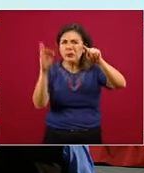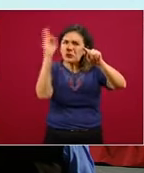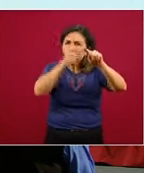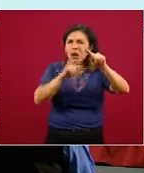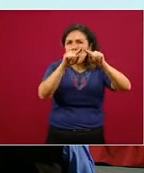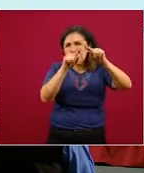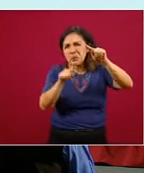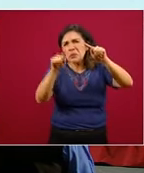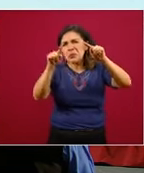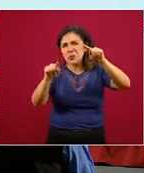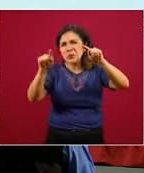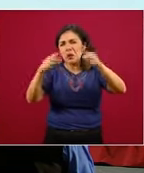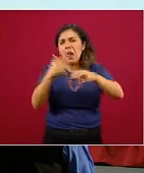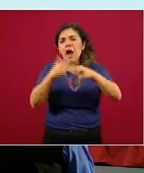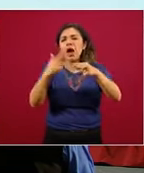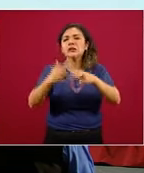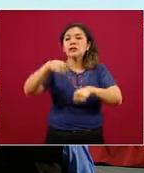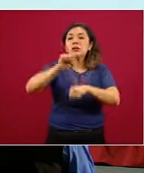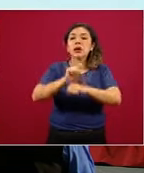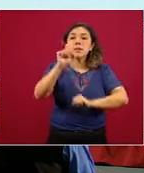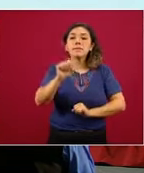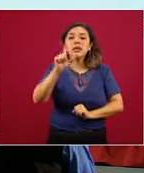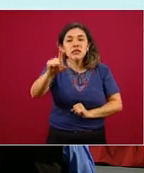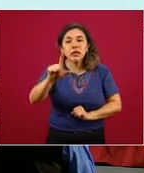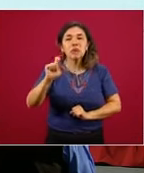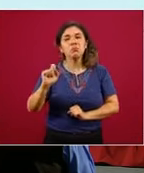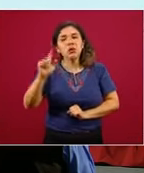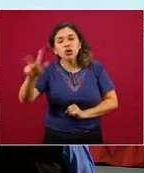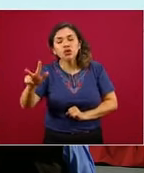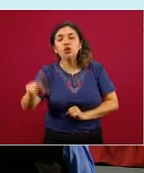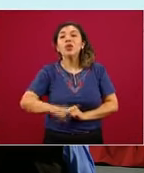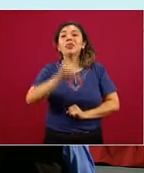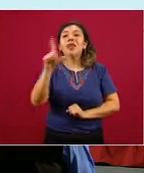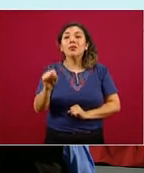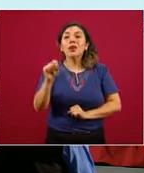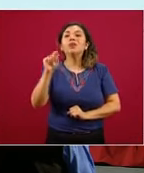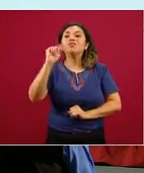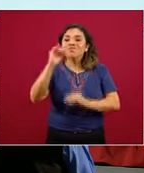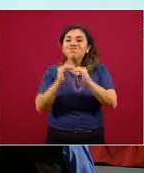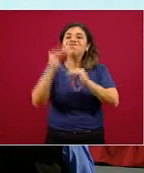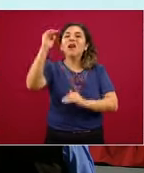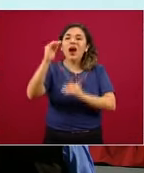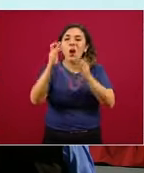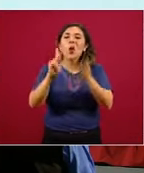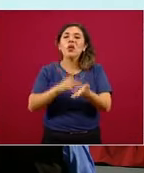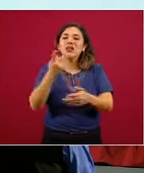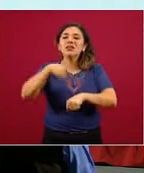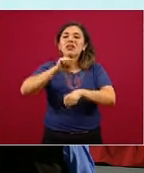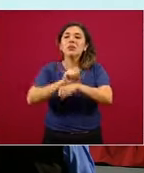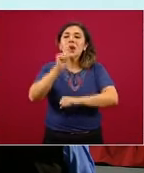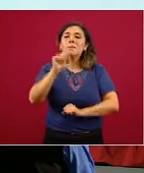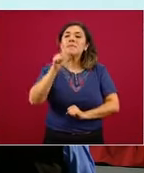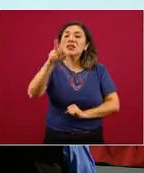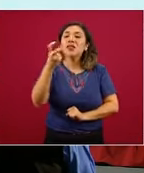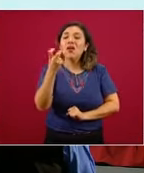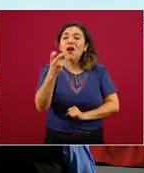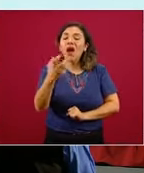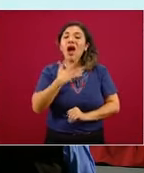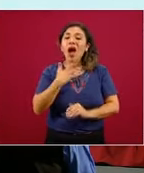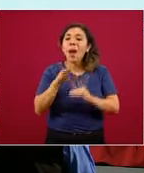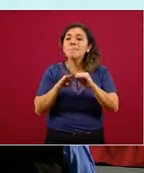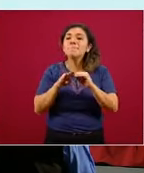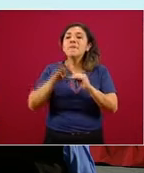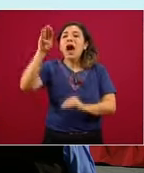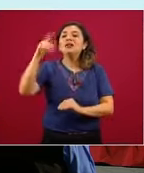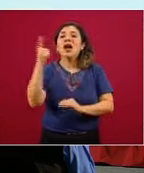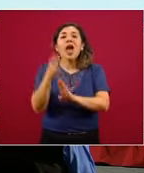bajos prácticamente hasta la semana 27-28, y luego hay un incremento importante precisamente en la 28 que inclusive